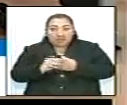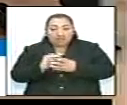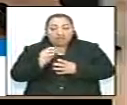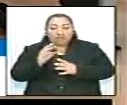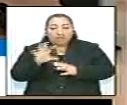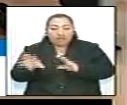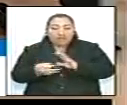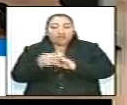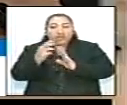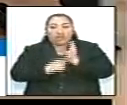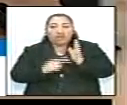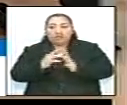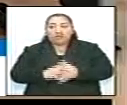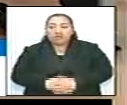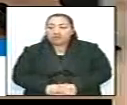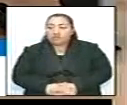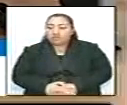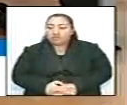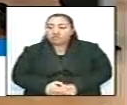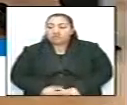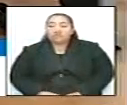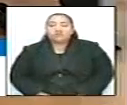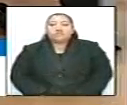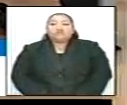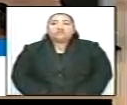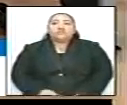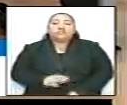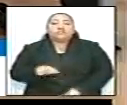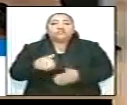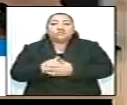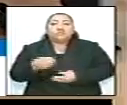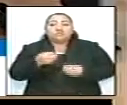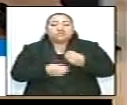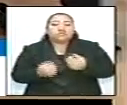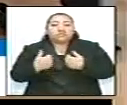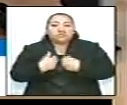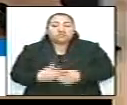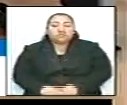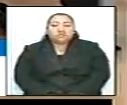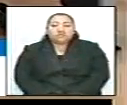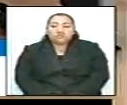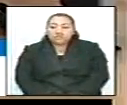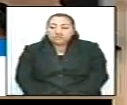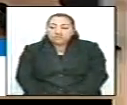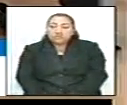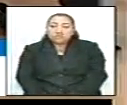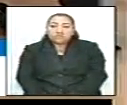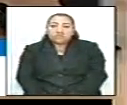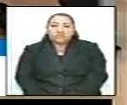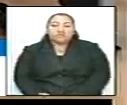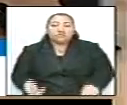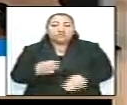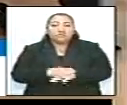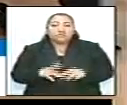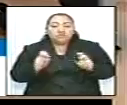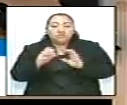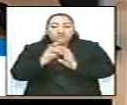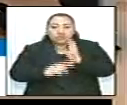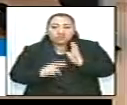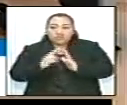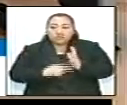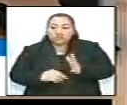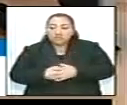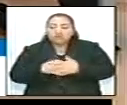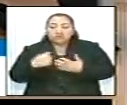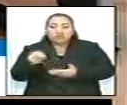reglamento. Sí, las observaciones y los aportes que tengan. Respecto al tema de la reglamentación,